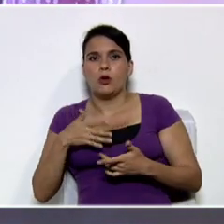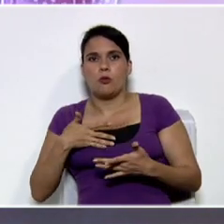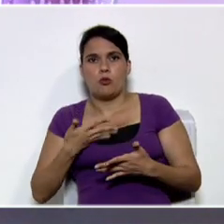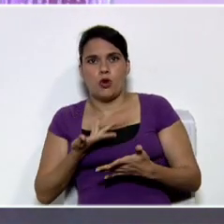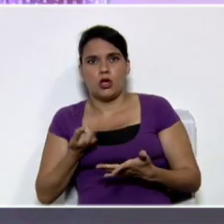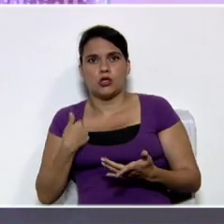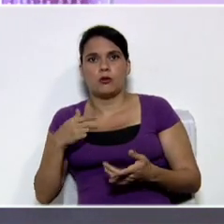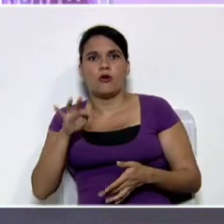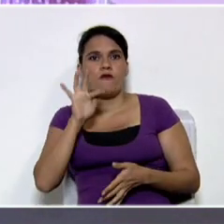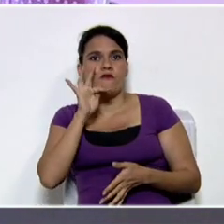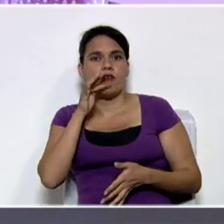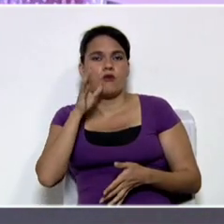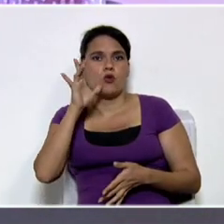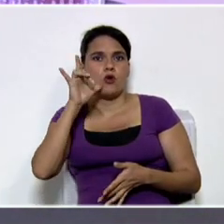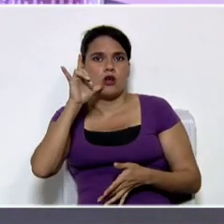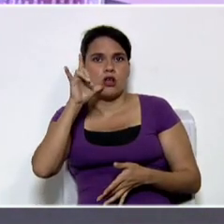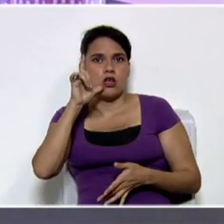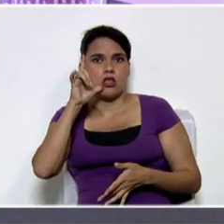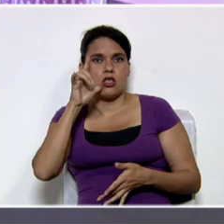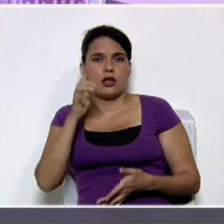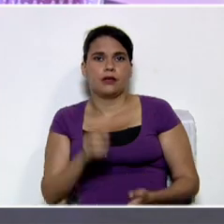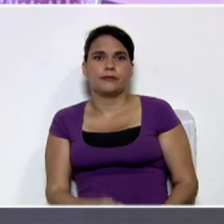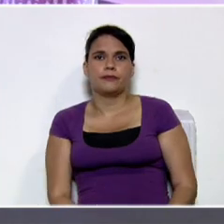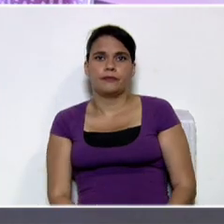ingresar en Facebook y en Instagram